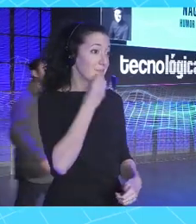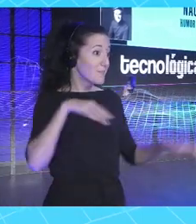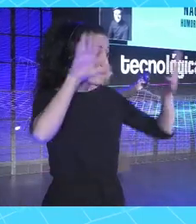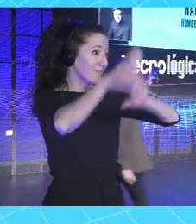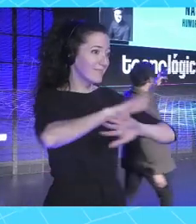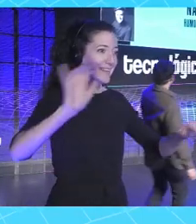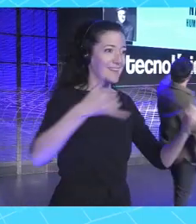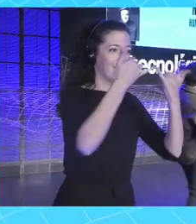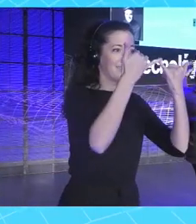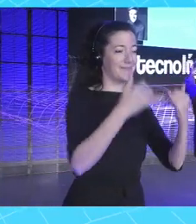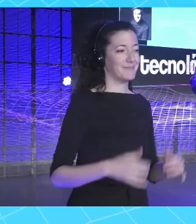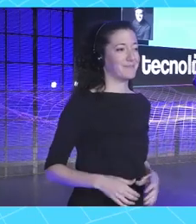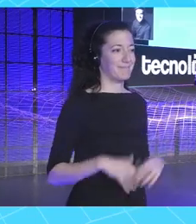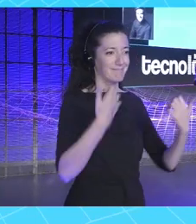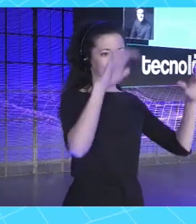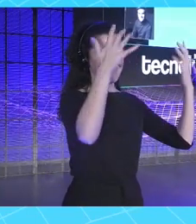tenerife